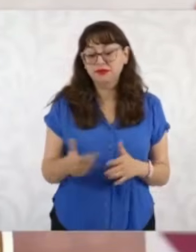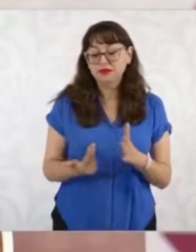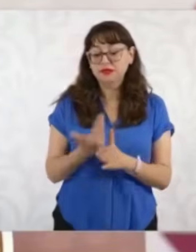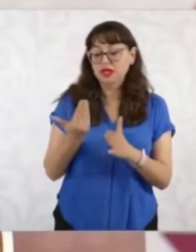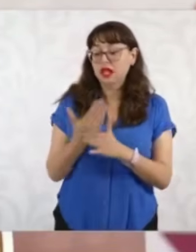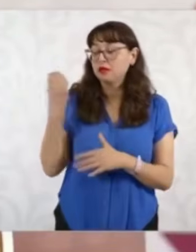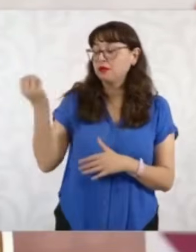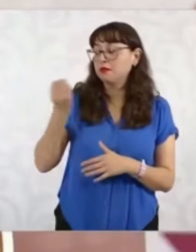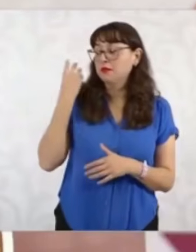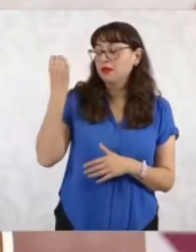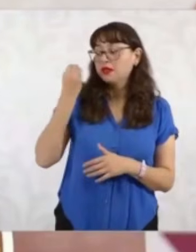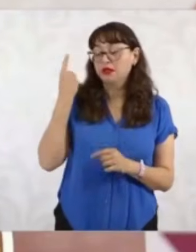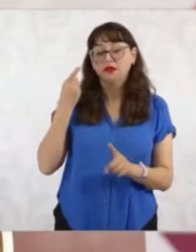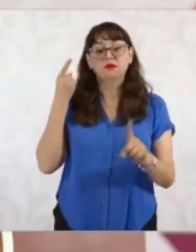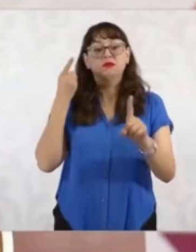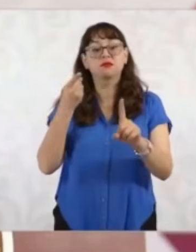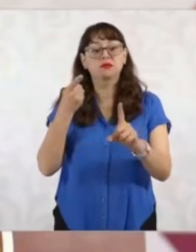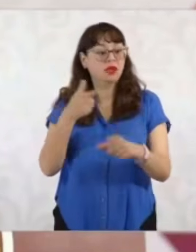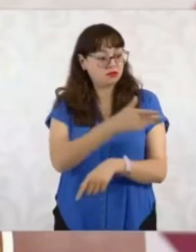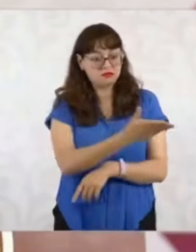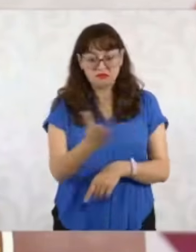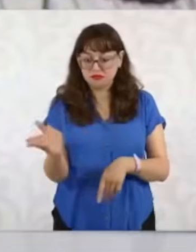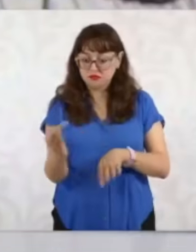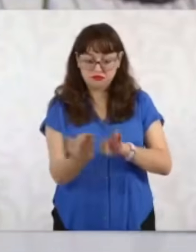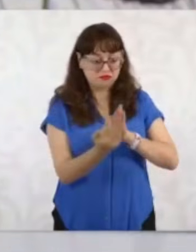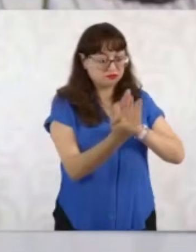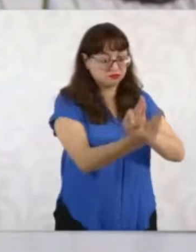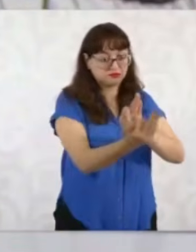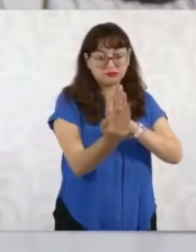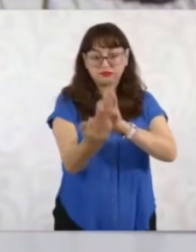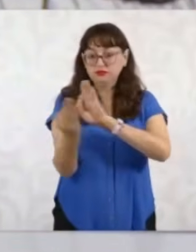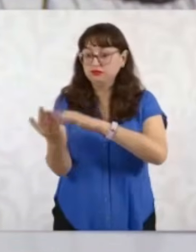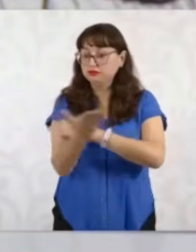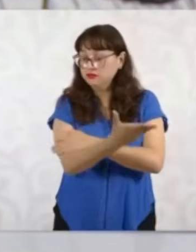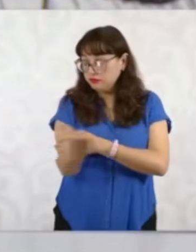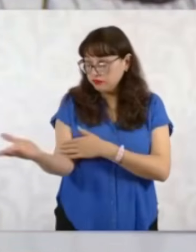una virtud, hablamos de manera directa. Están ustedes, que son medios alternativos.